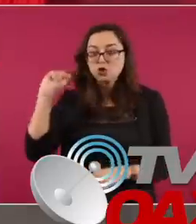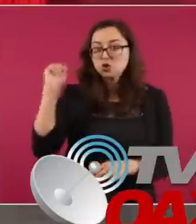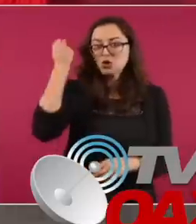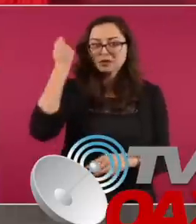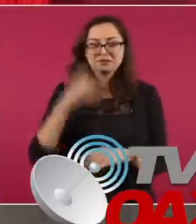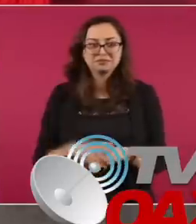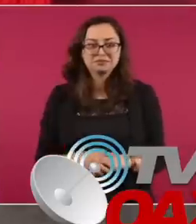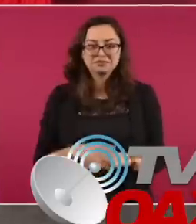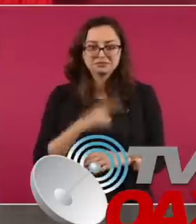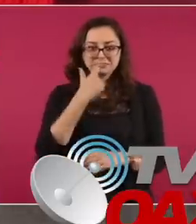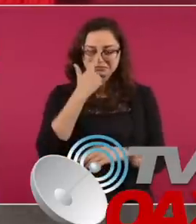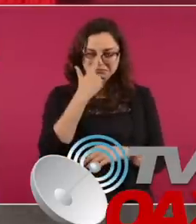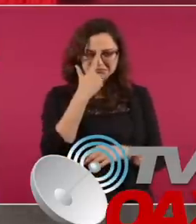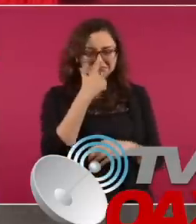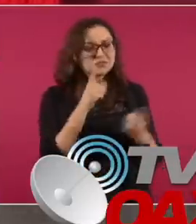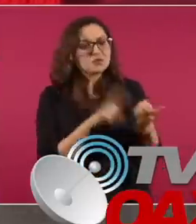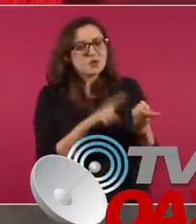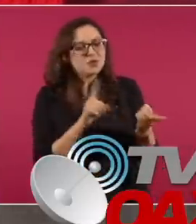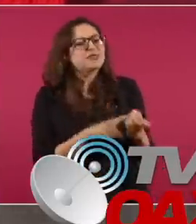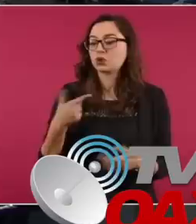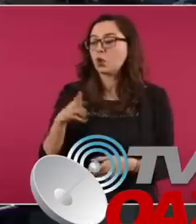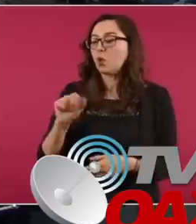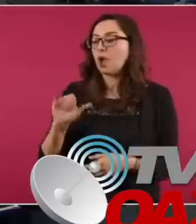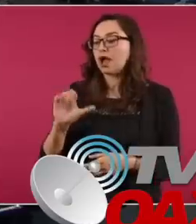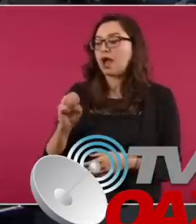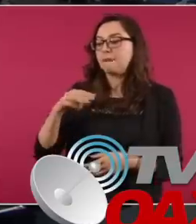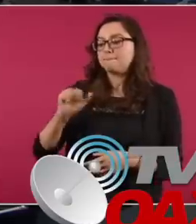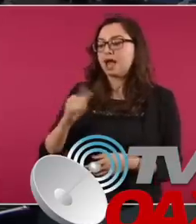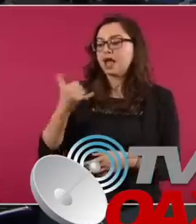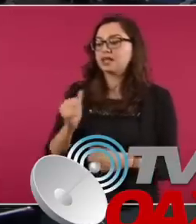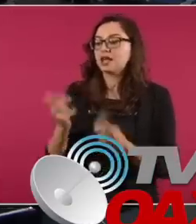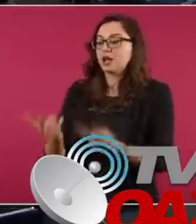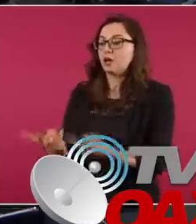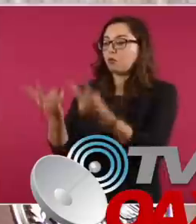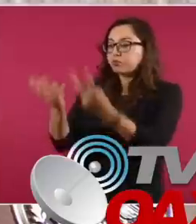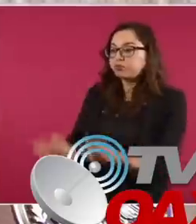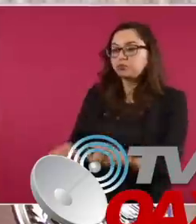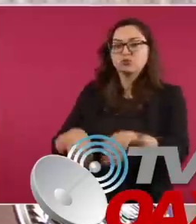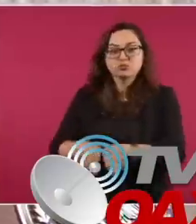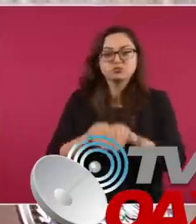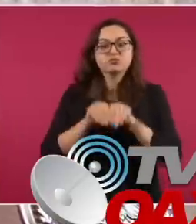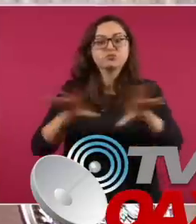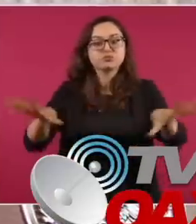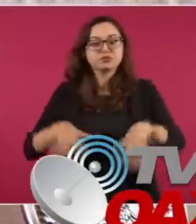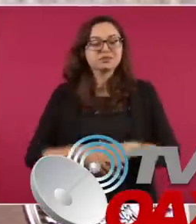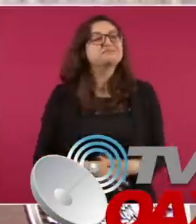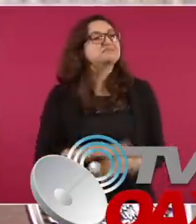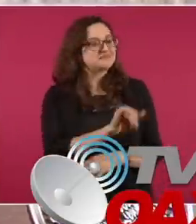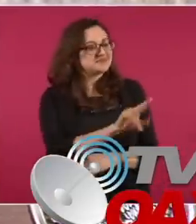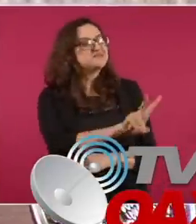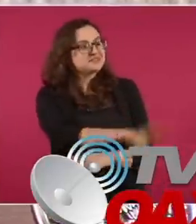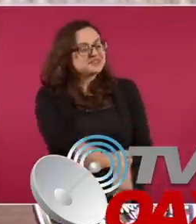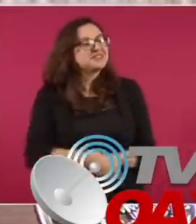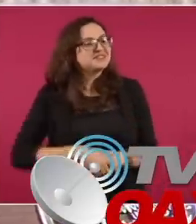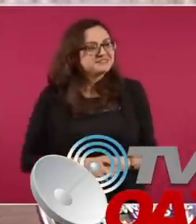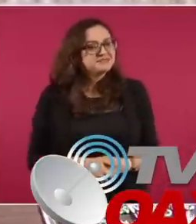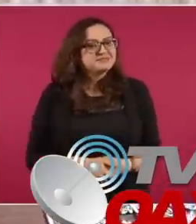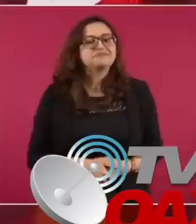dónde salió eso de la empresa es cierto es que es cierto